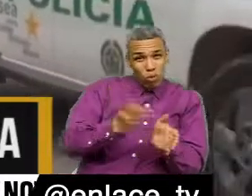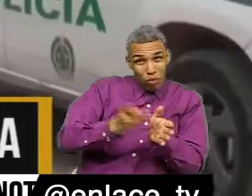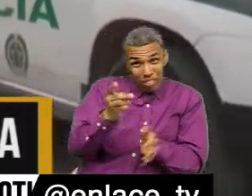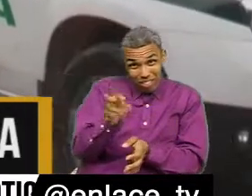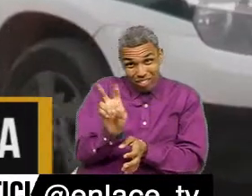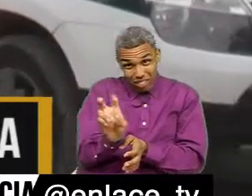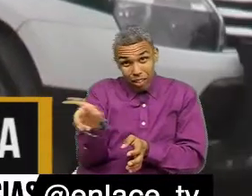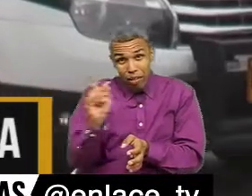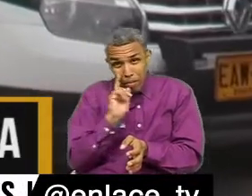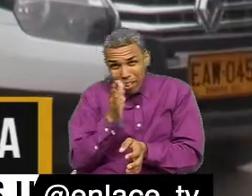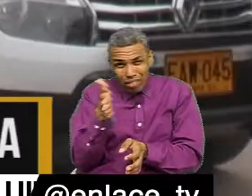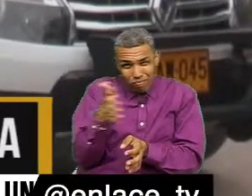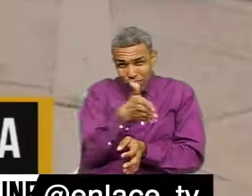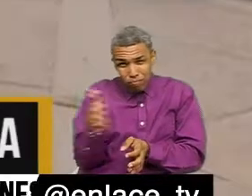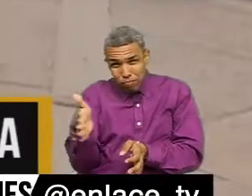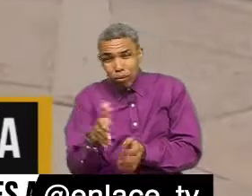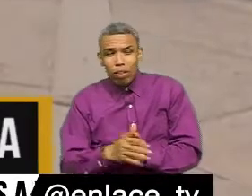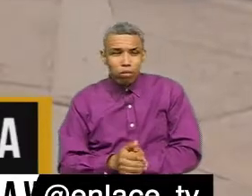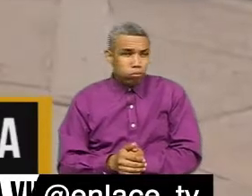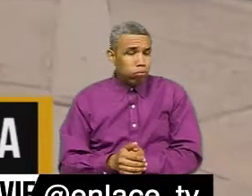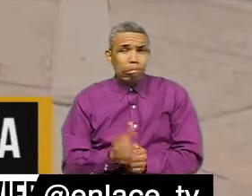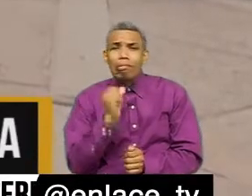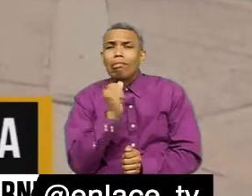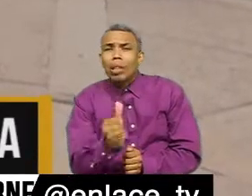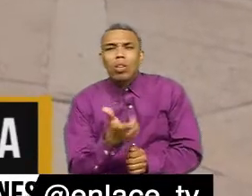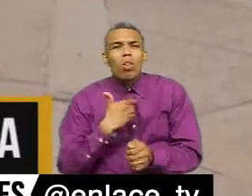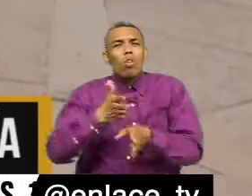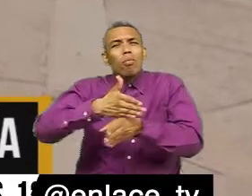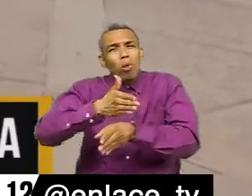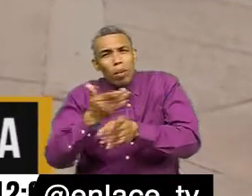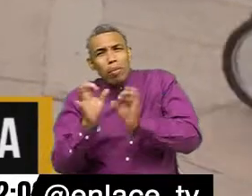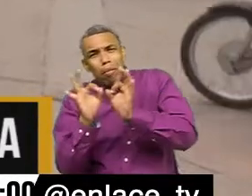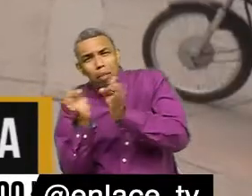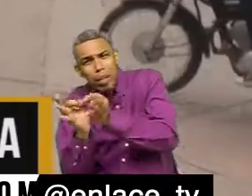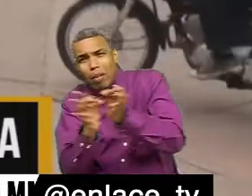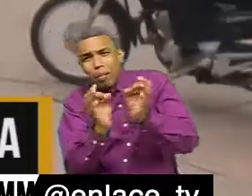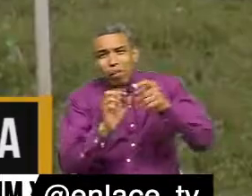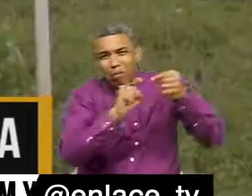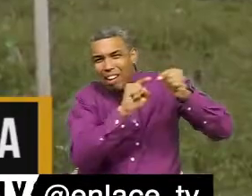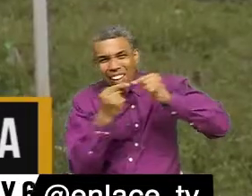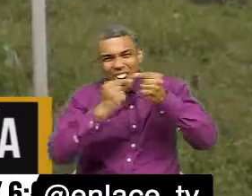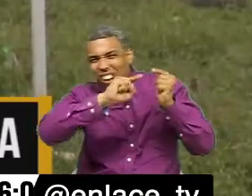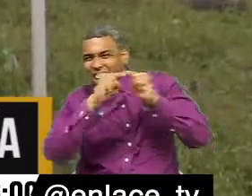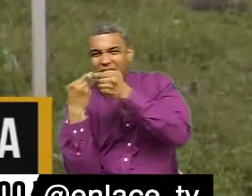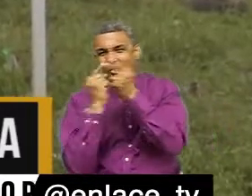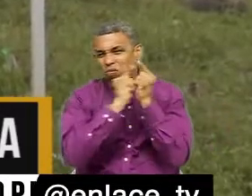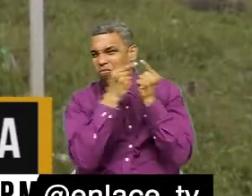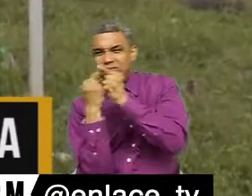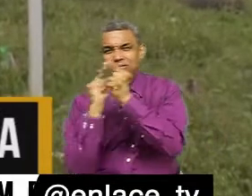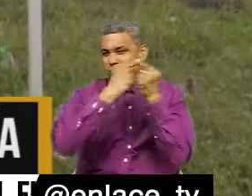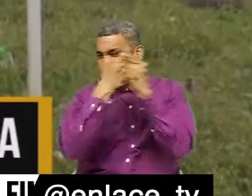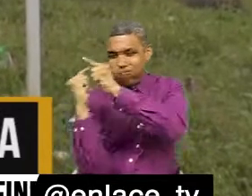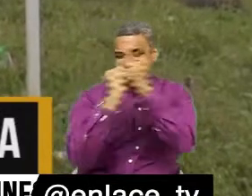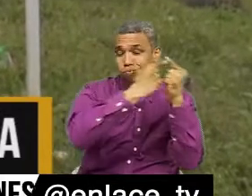del consumo de licor del 31 de diciembre del 2016. Las riñas aumentaron